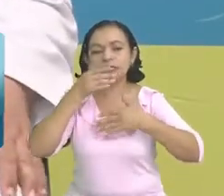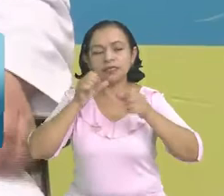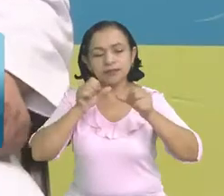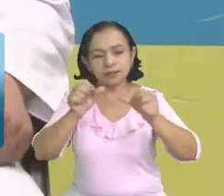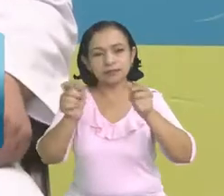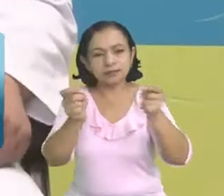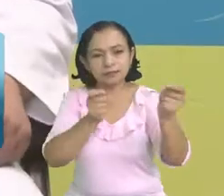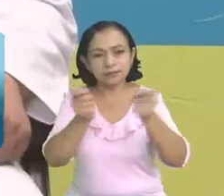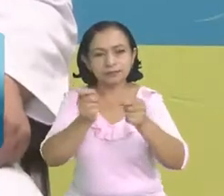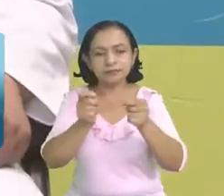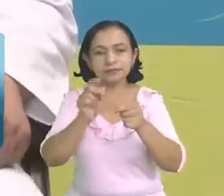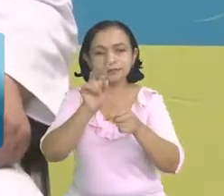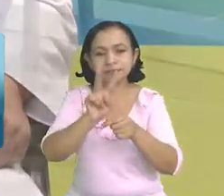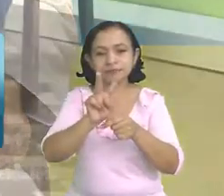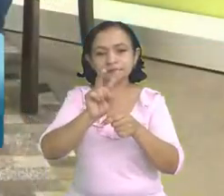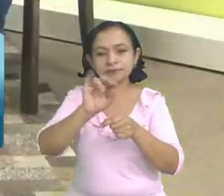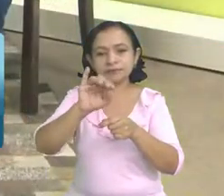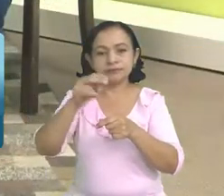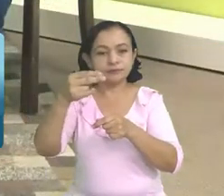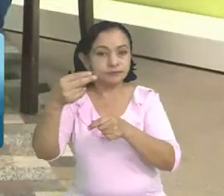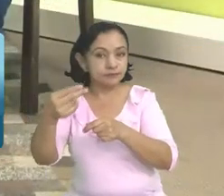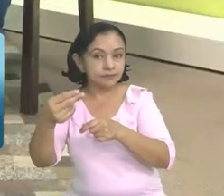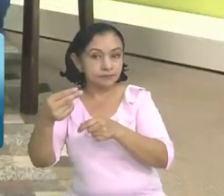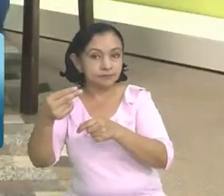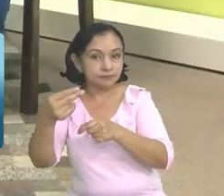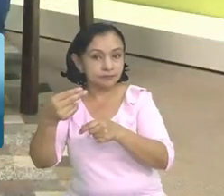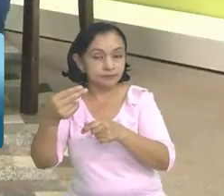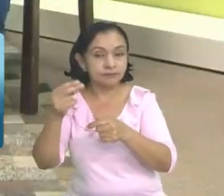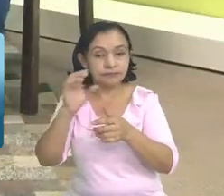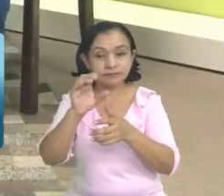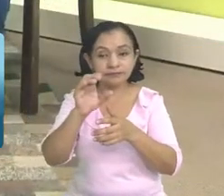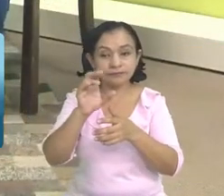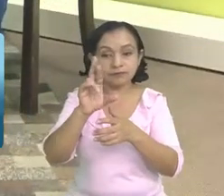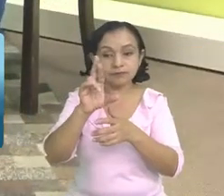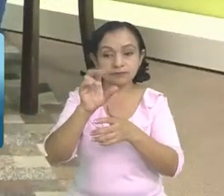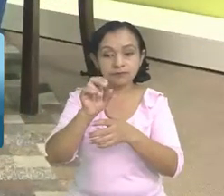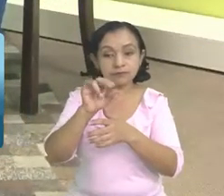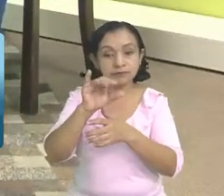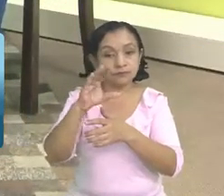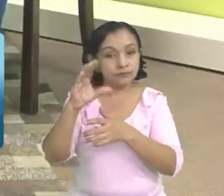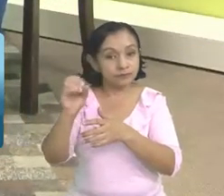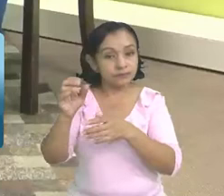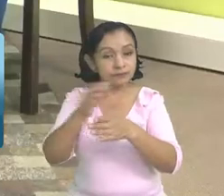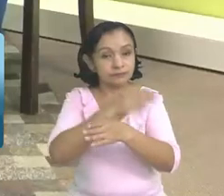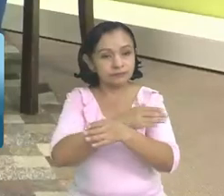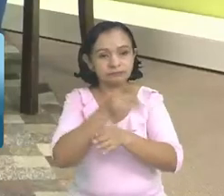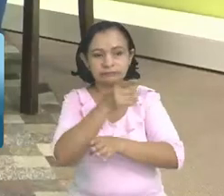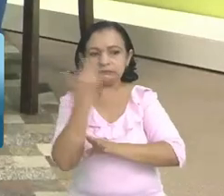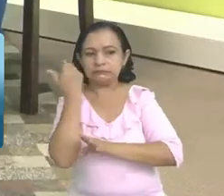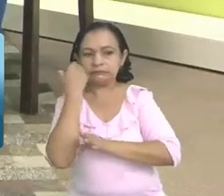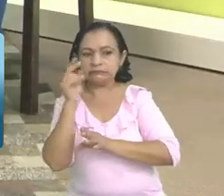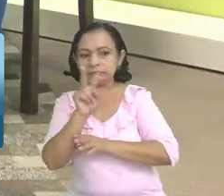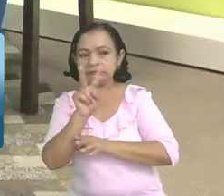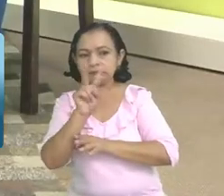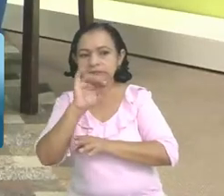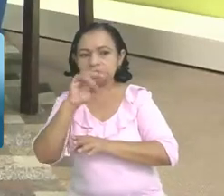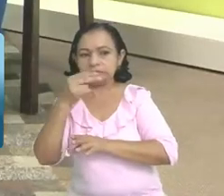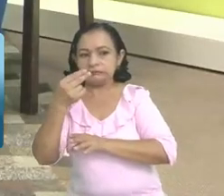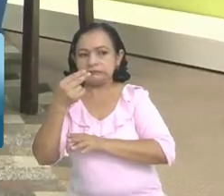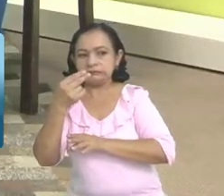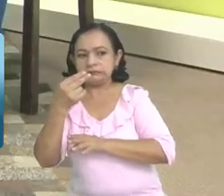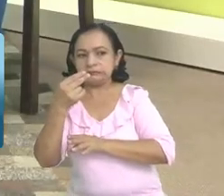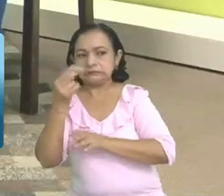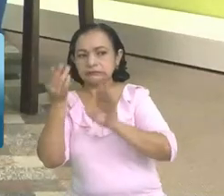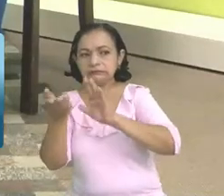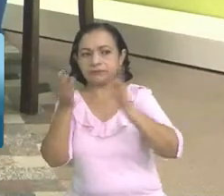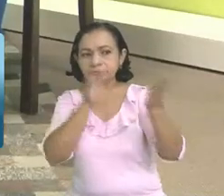estos pacientes. Los pacientes con VIH también ahora se aborda de una manera crónica, porque ya no los pacientes antes se decía, el paciente con VIH se